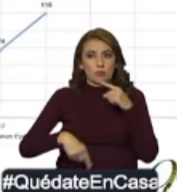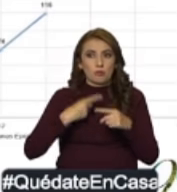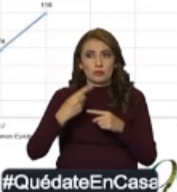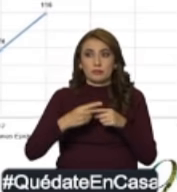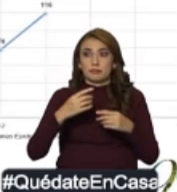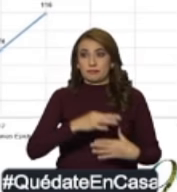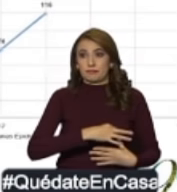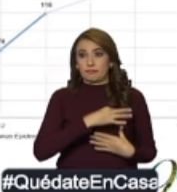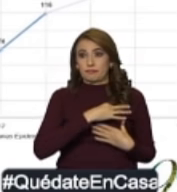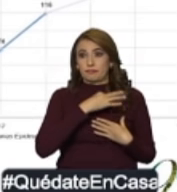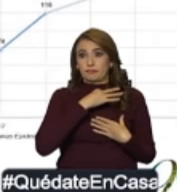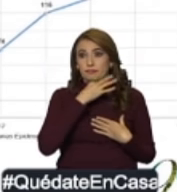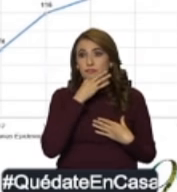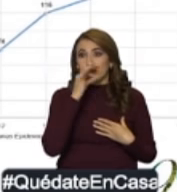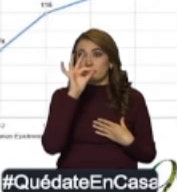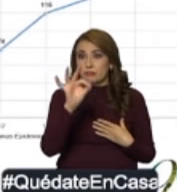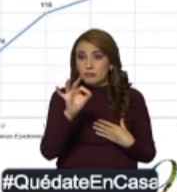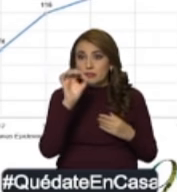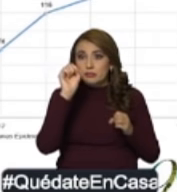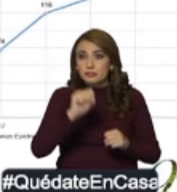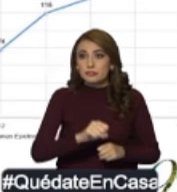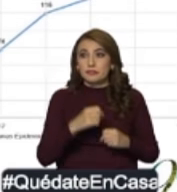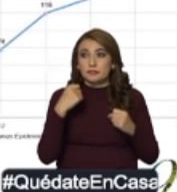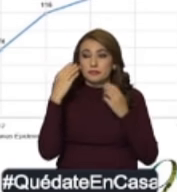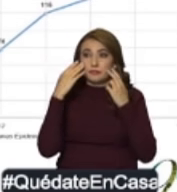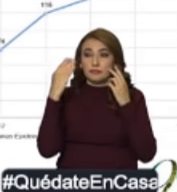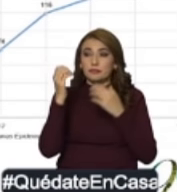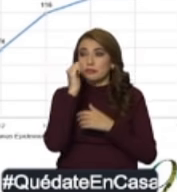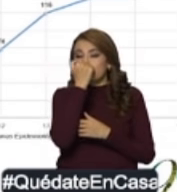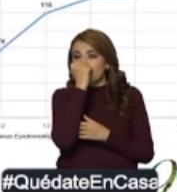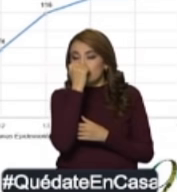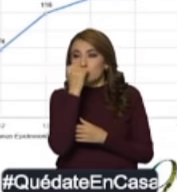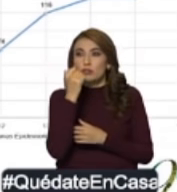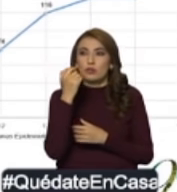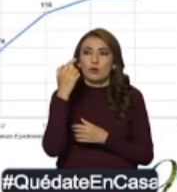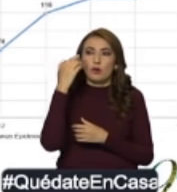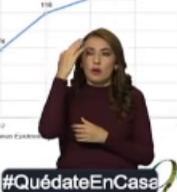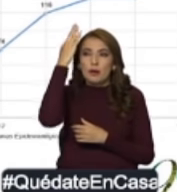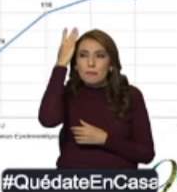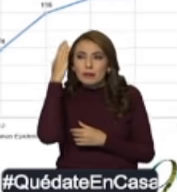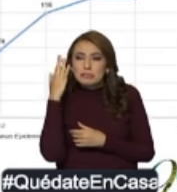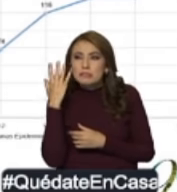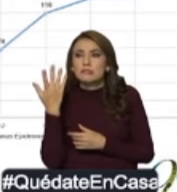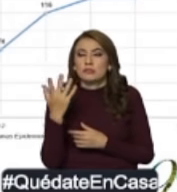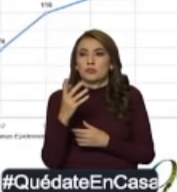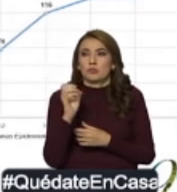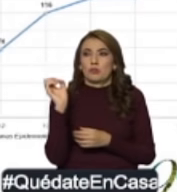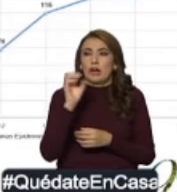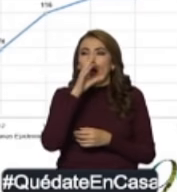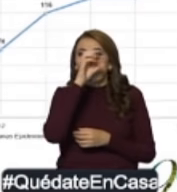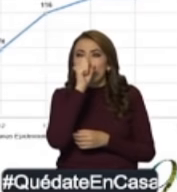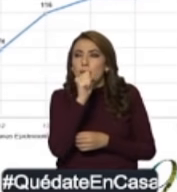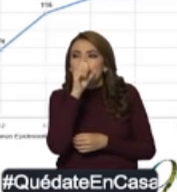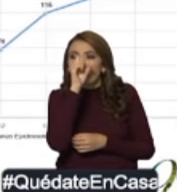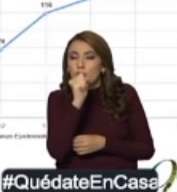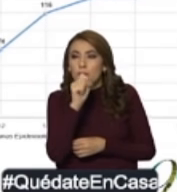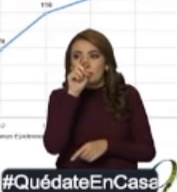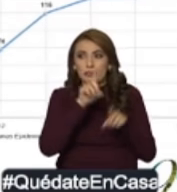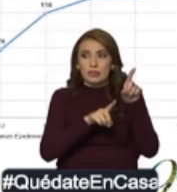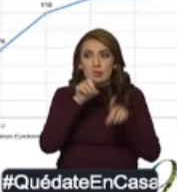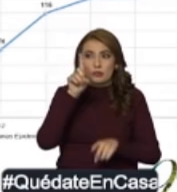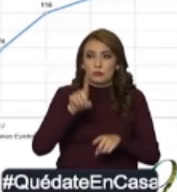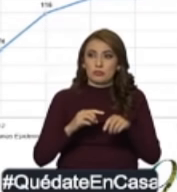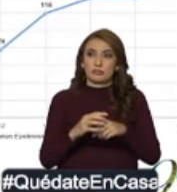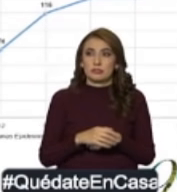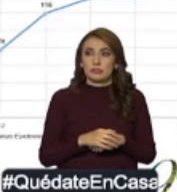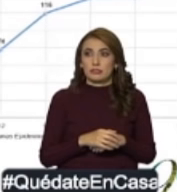cantonal. Es así que ustedes pueden observar en el gráfico cómo ha ido incrementando el número de cantones por cada semana